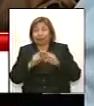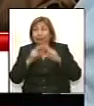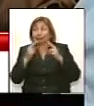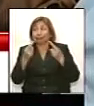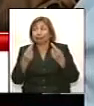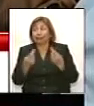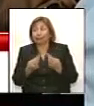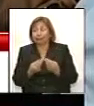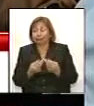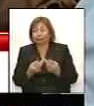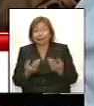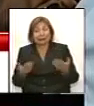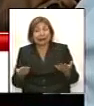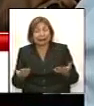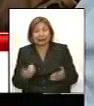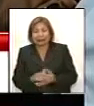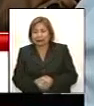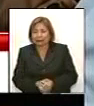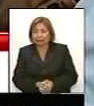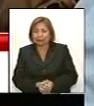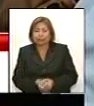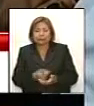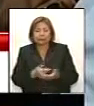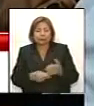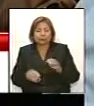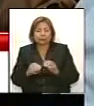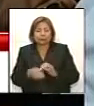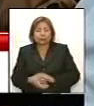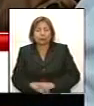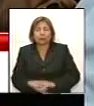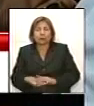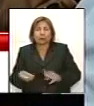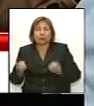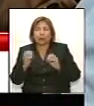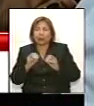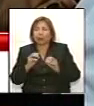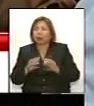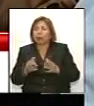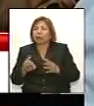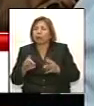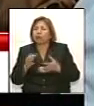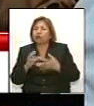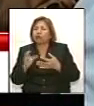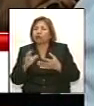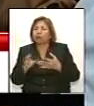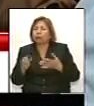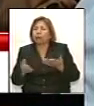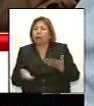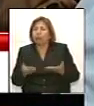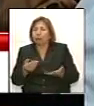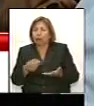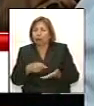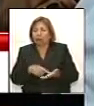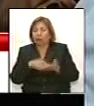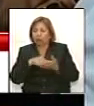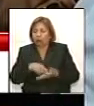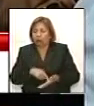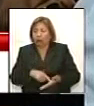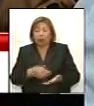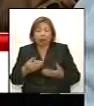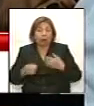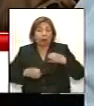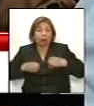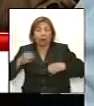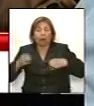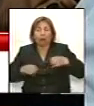tener la plataforma, usando que debía ser o haberse creado como un carácter obligatorio para que dentro de las